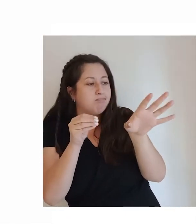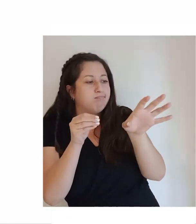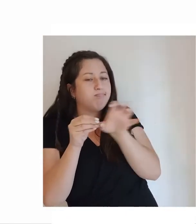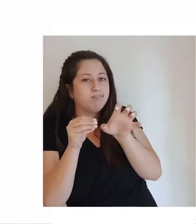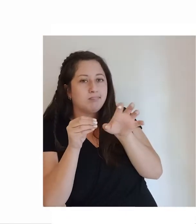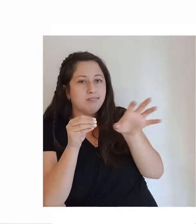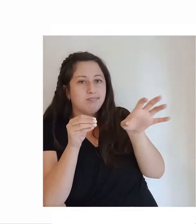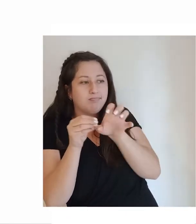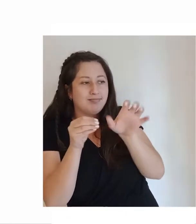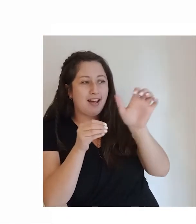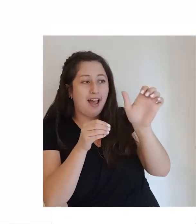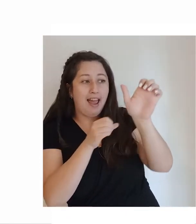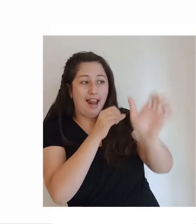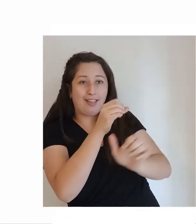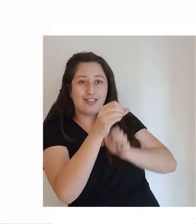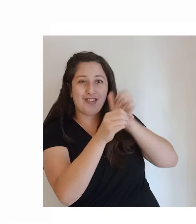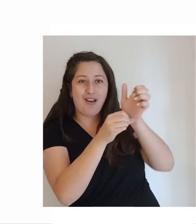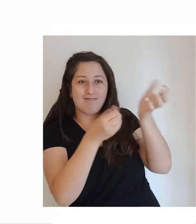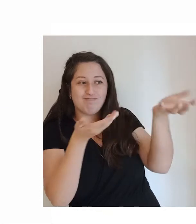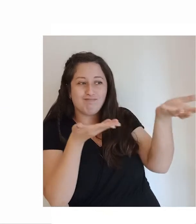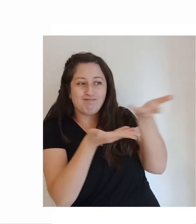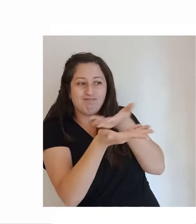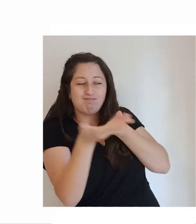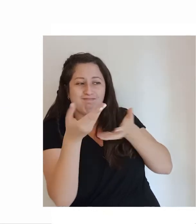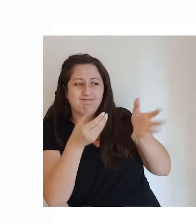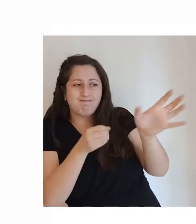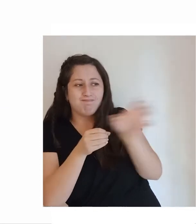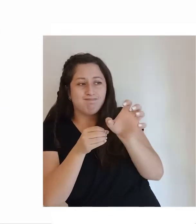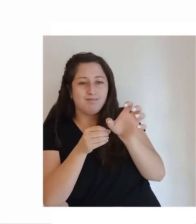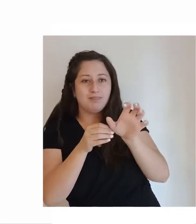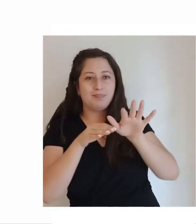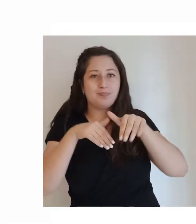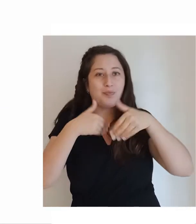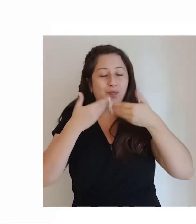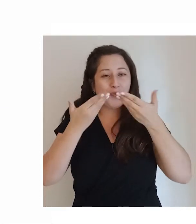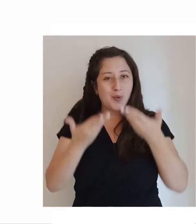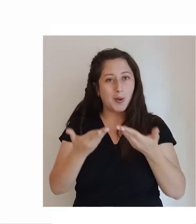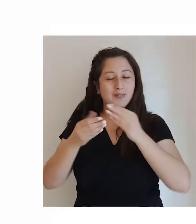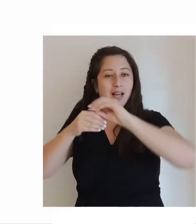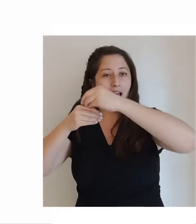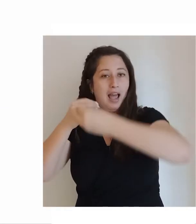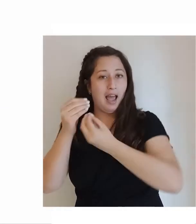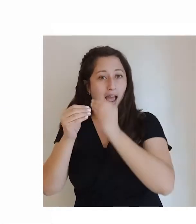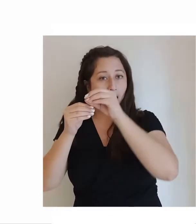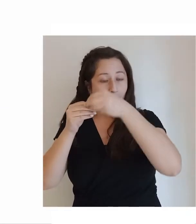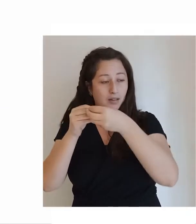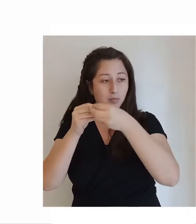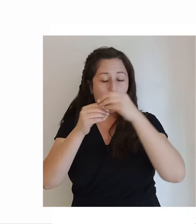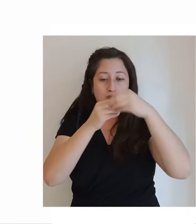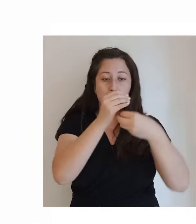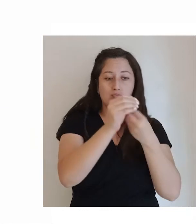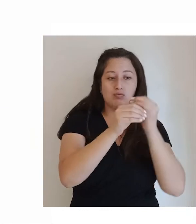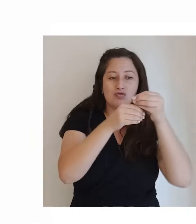sí los electrones compartidos en el enlace. Por lo tanto, átomos de